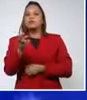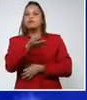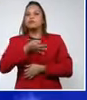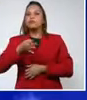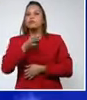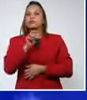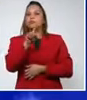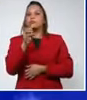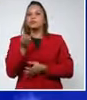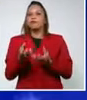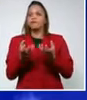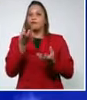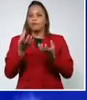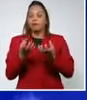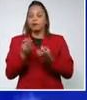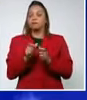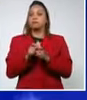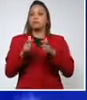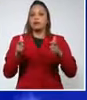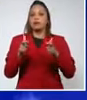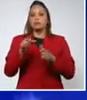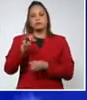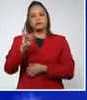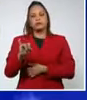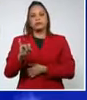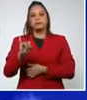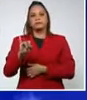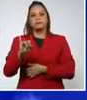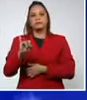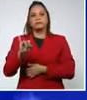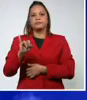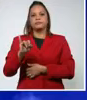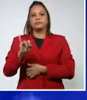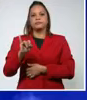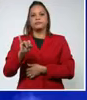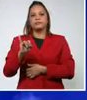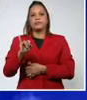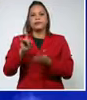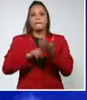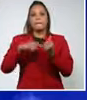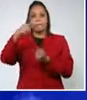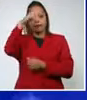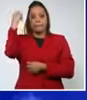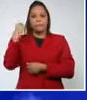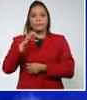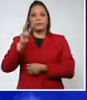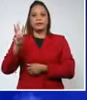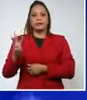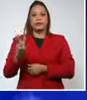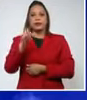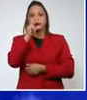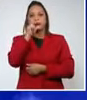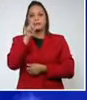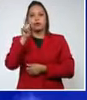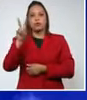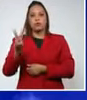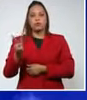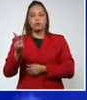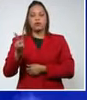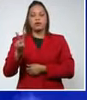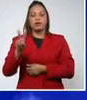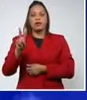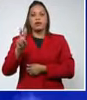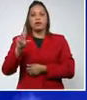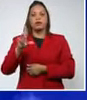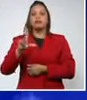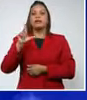Cienfuegos el mayor número, 6, en Palmira 3, en Abreu 2 y en